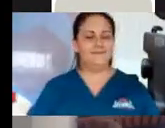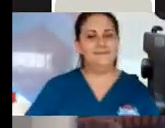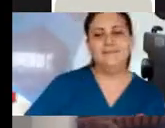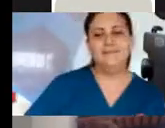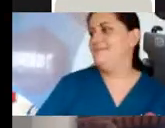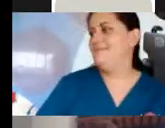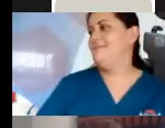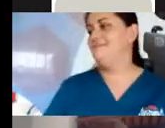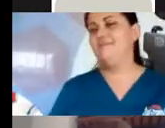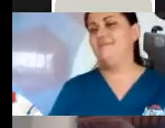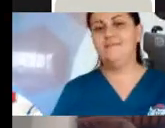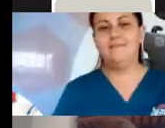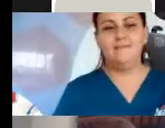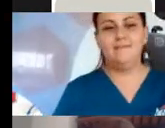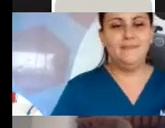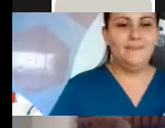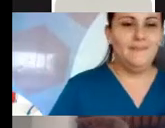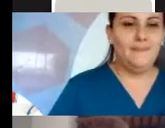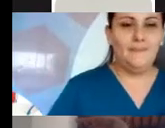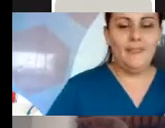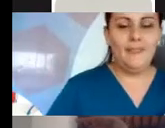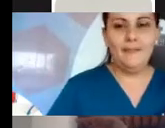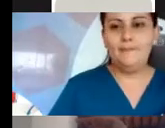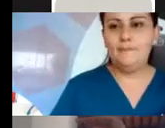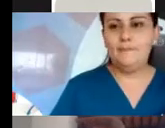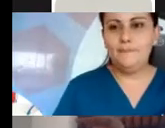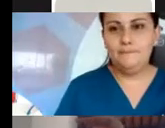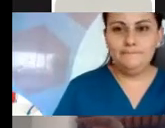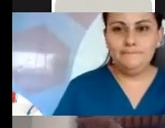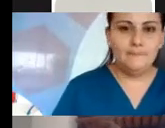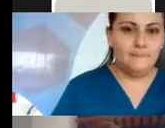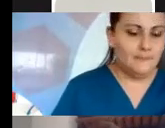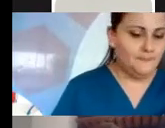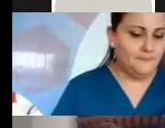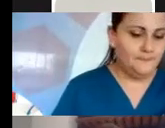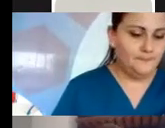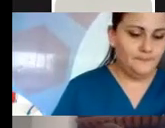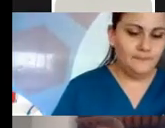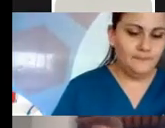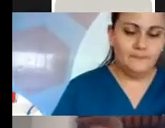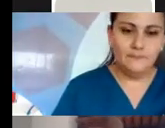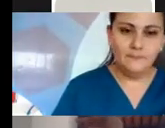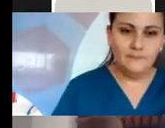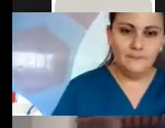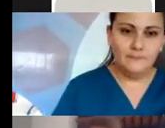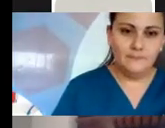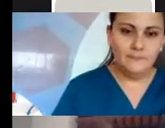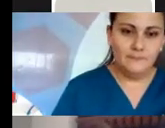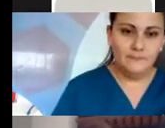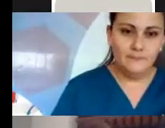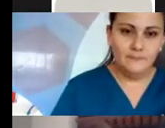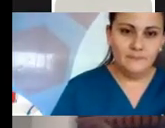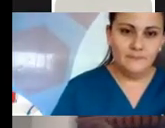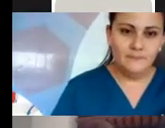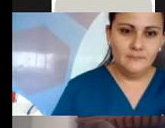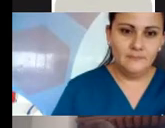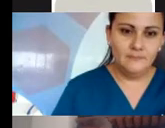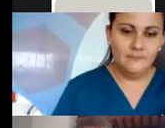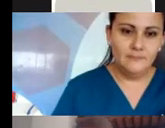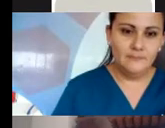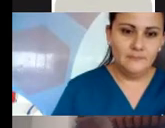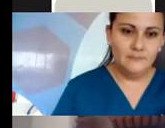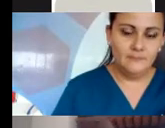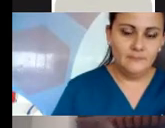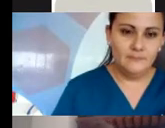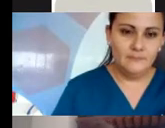lo que decía María Amalia, de aplicar las fuerzas apropiadas. Aquí tenemos, no es un soporte lateral pélvico,